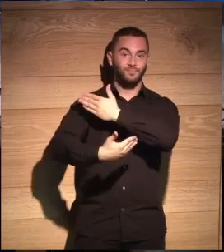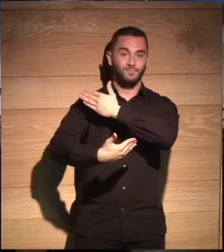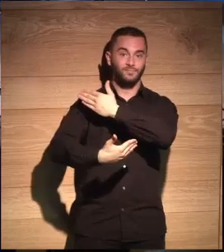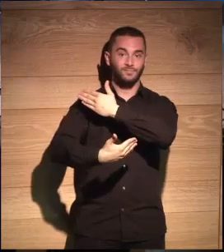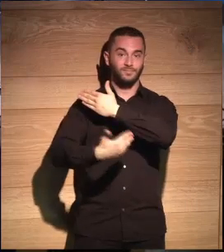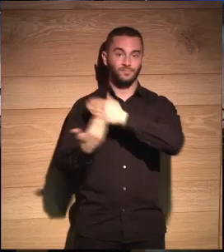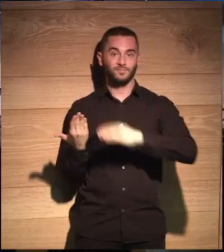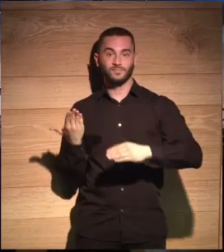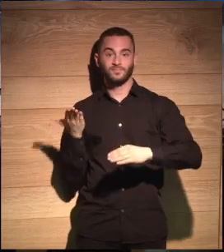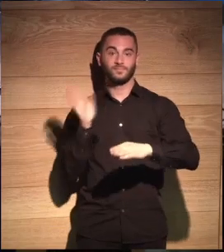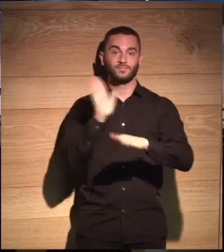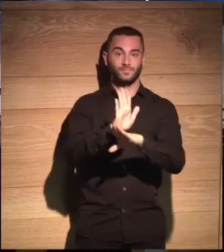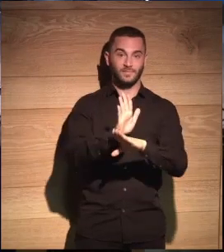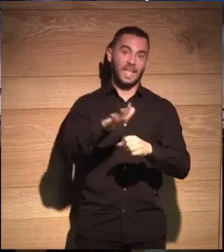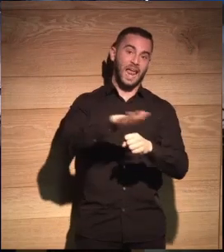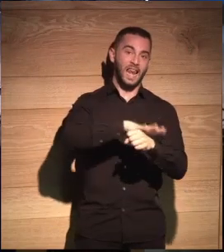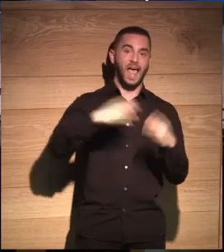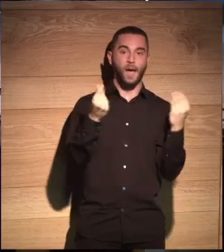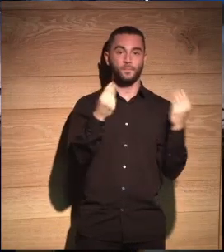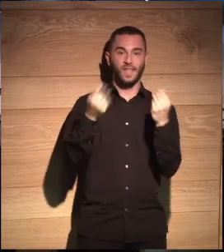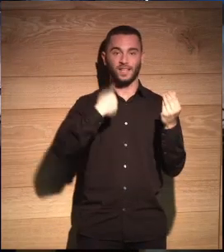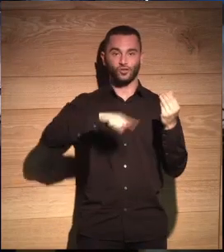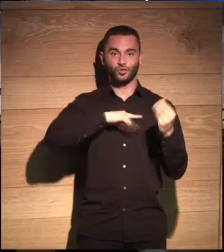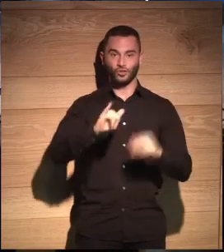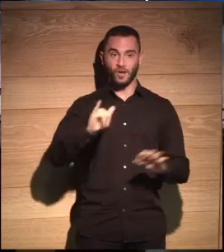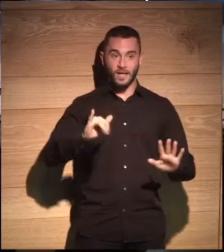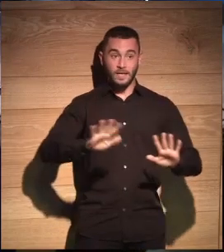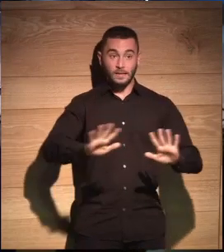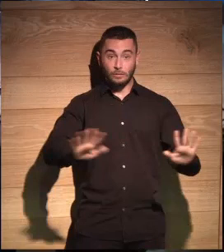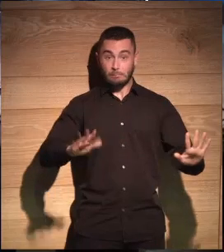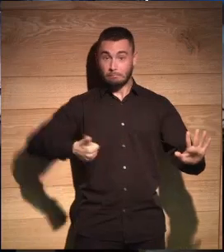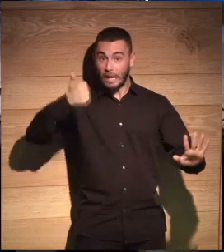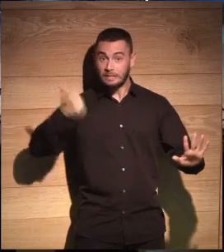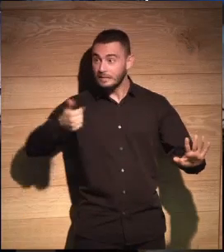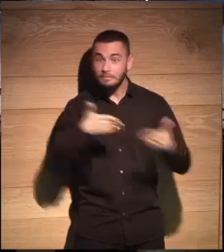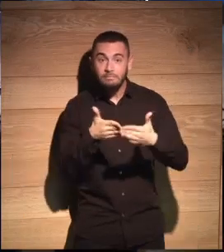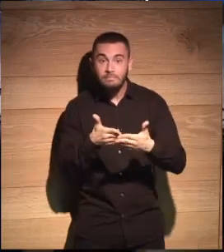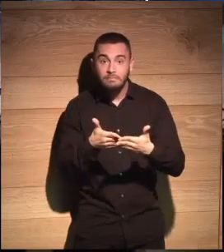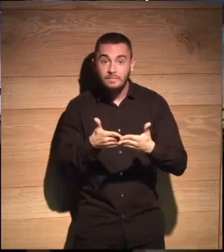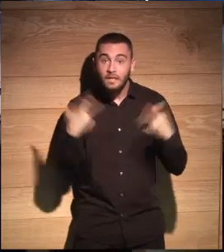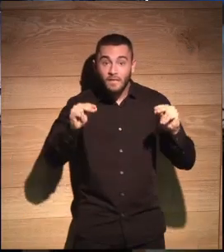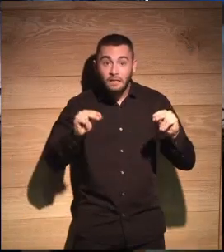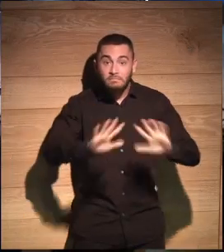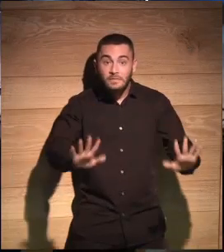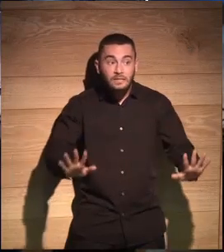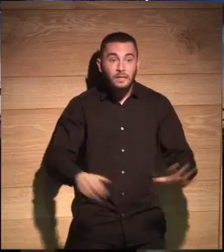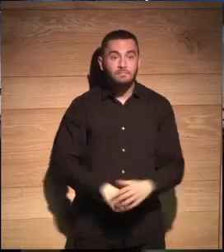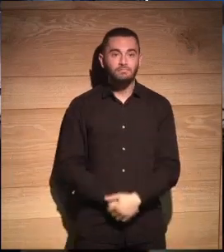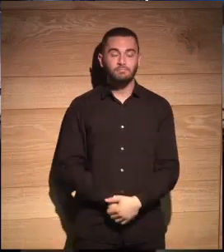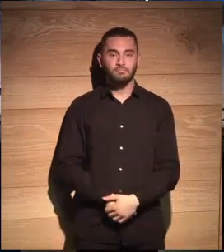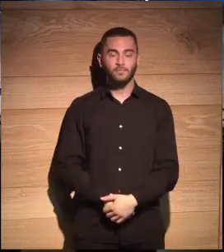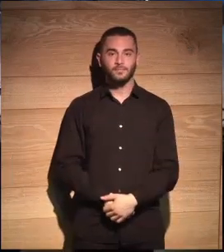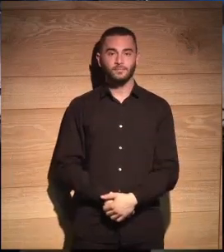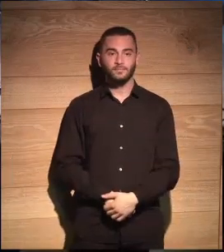al ambiente que tenemos nosotros. Esto no va más. Se ha acabado. ¿Hasta qué hemos llegado?